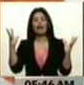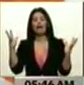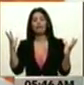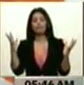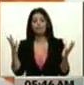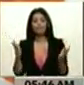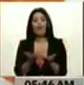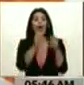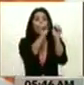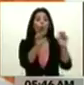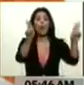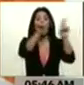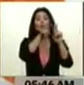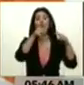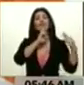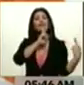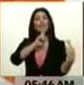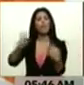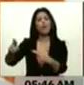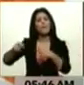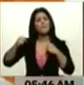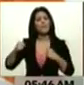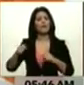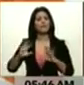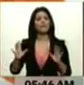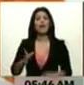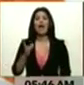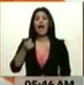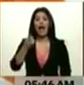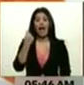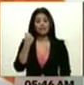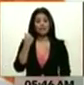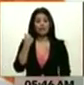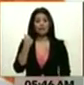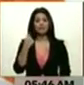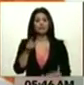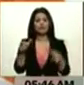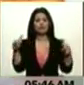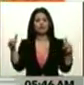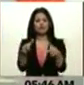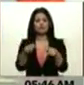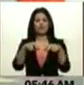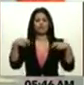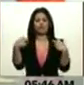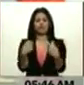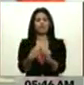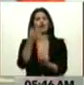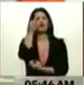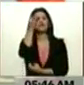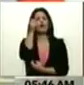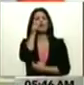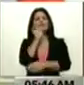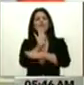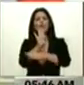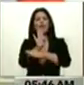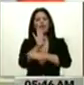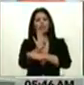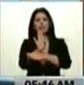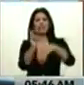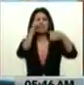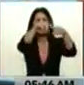ONU respuestas categóricas. Excelente la instalación ayer del Consejo de Seguridad. Nuestra canciller